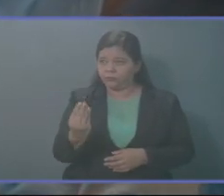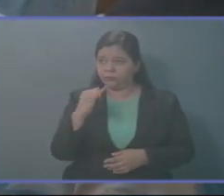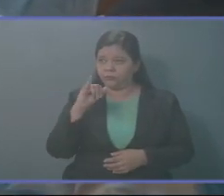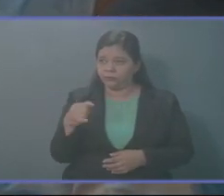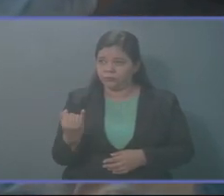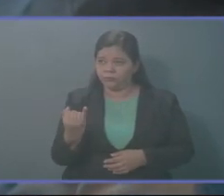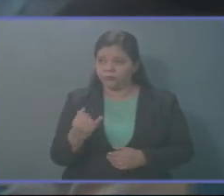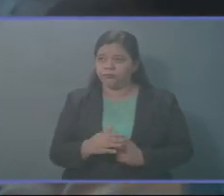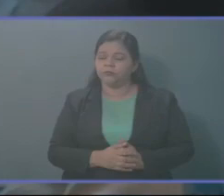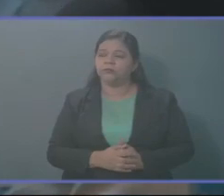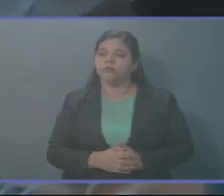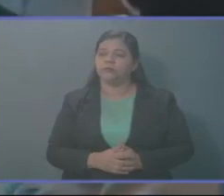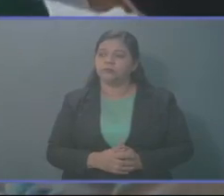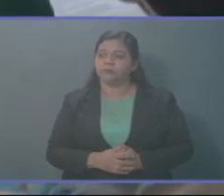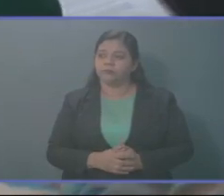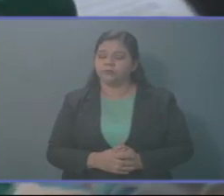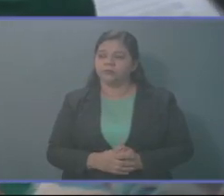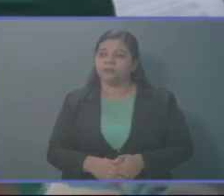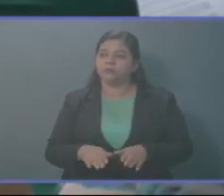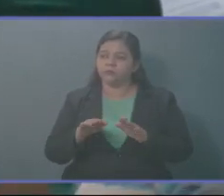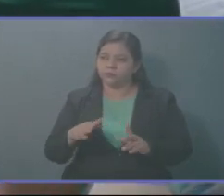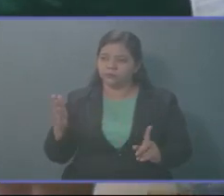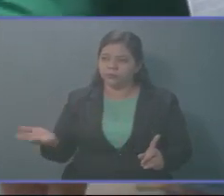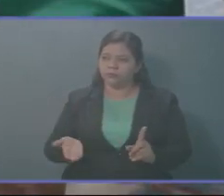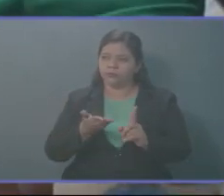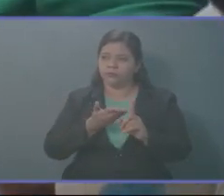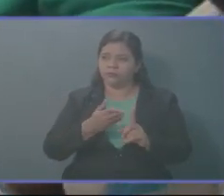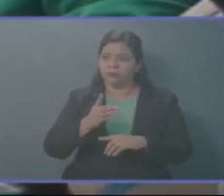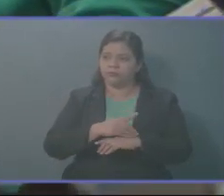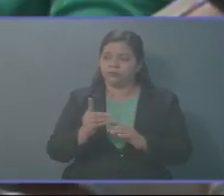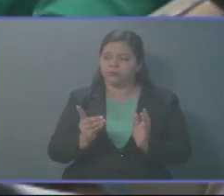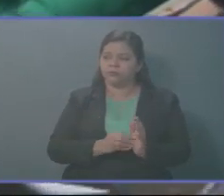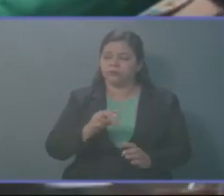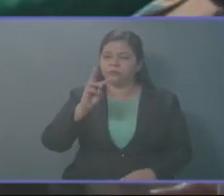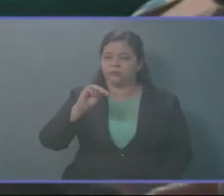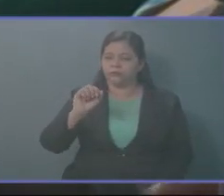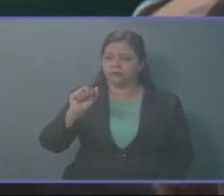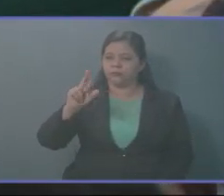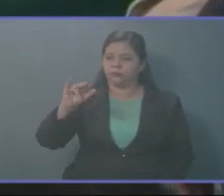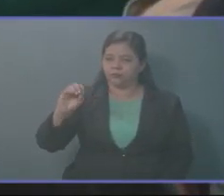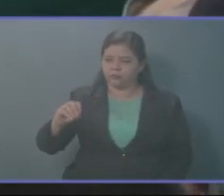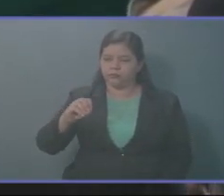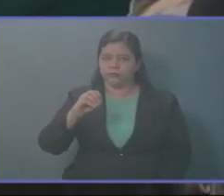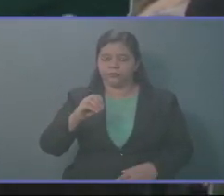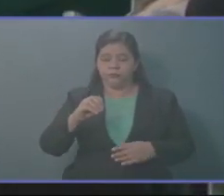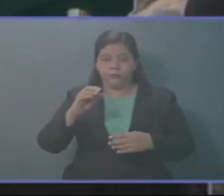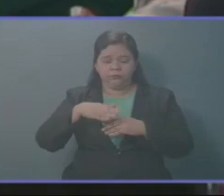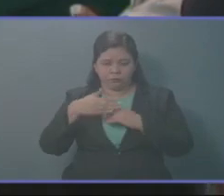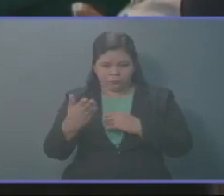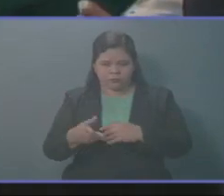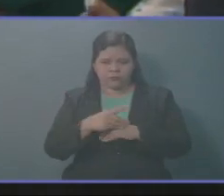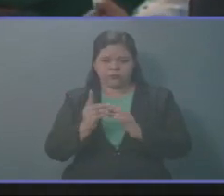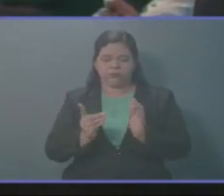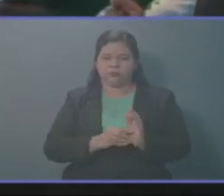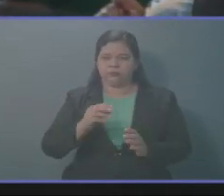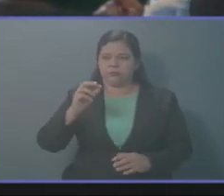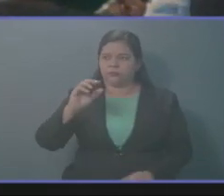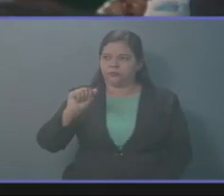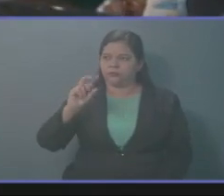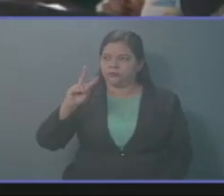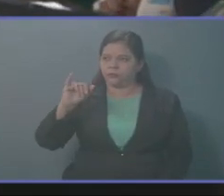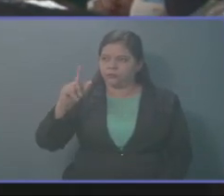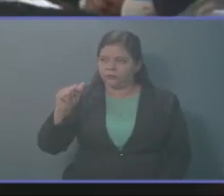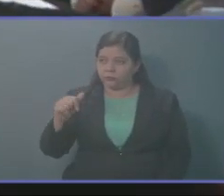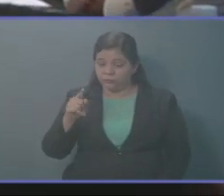Gracias. La palabra el diputado Mario Ponce y Rodrigo Ávila, ¿verdad? Entonces, no sé si